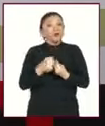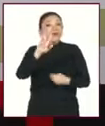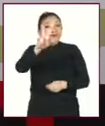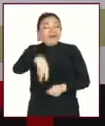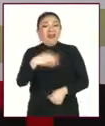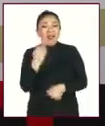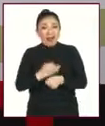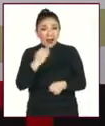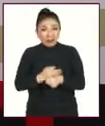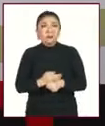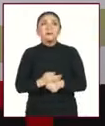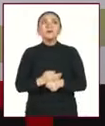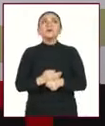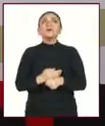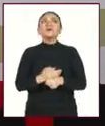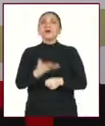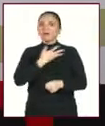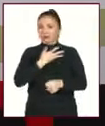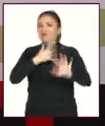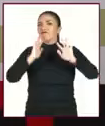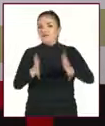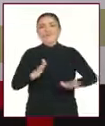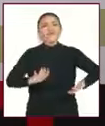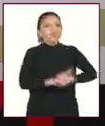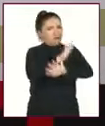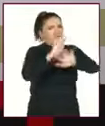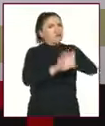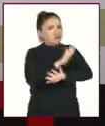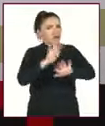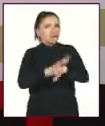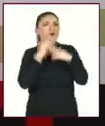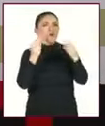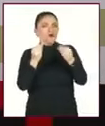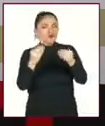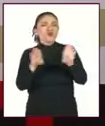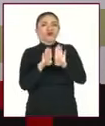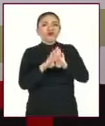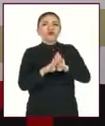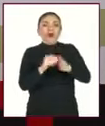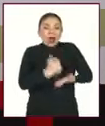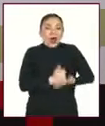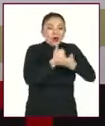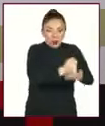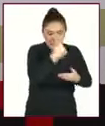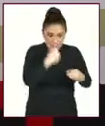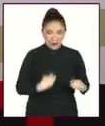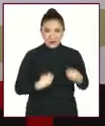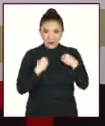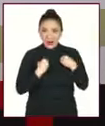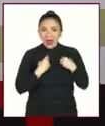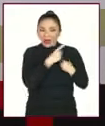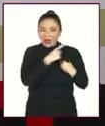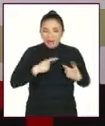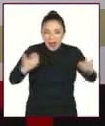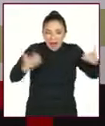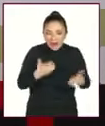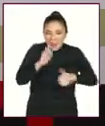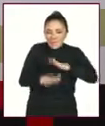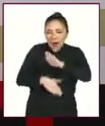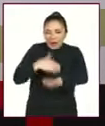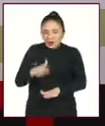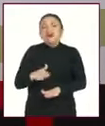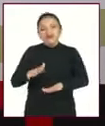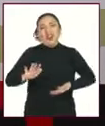Actualmente ya se han modificado mucho esta cadena de supervivencia o los pasos que hay que seguir para